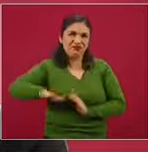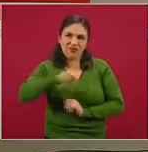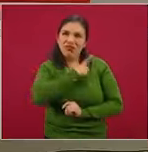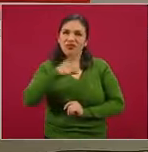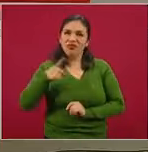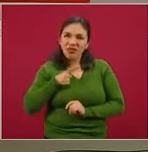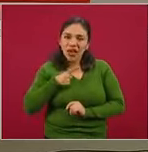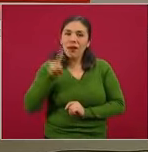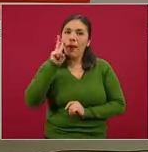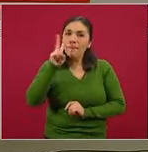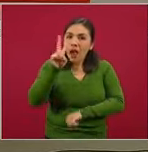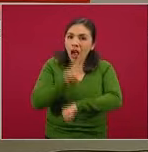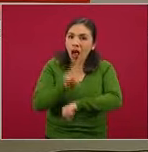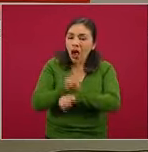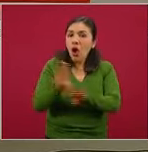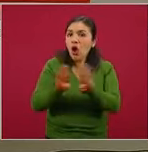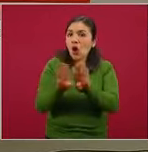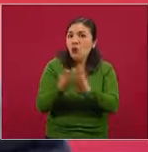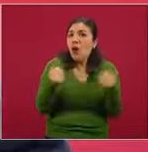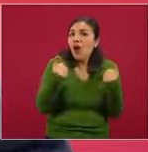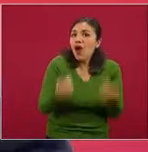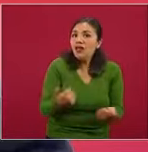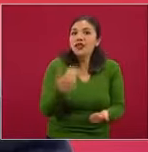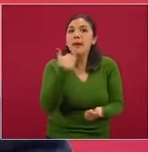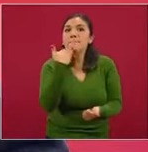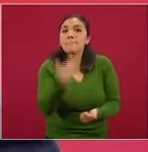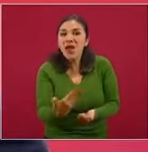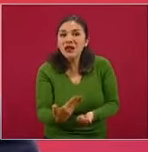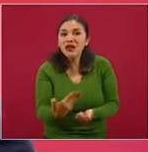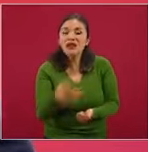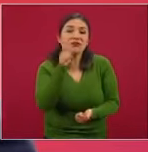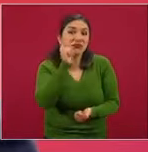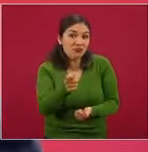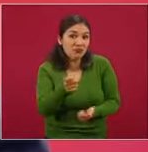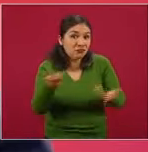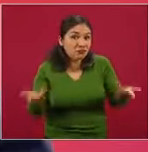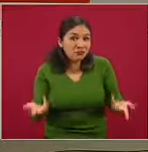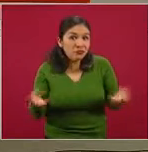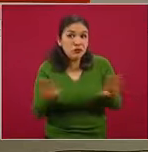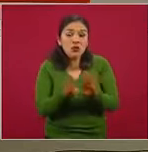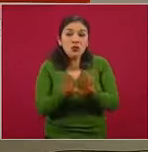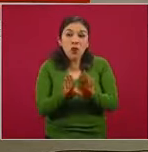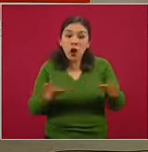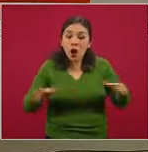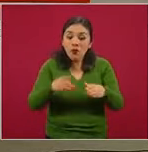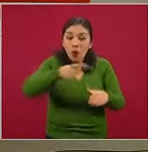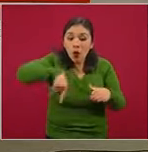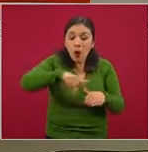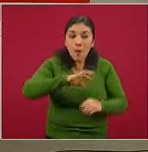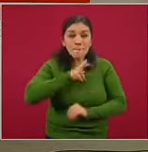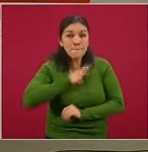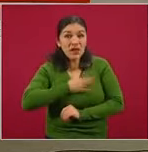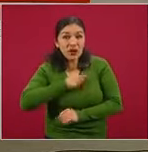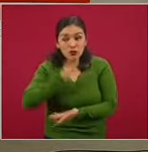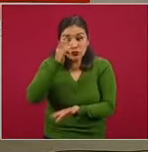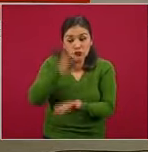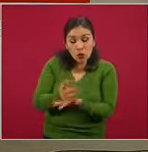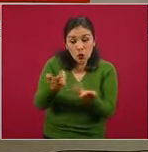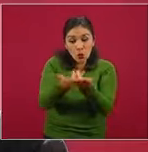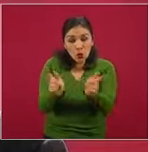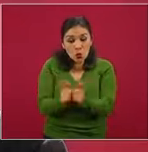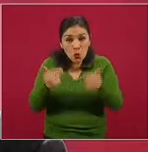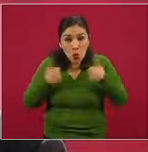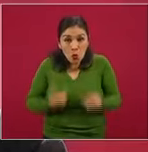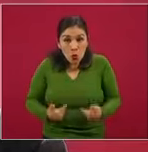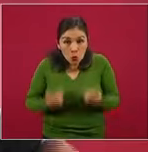mucho cuidado en sobreinterpretar que una cepa de virus identificada en un grupo